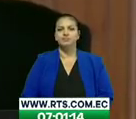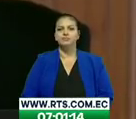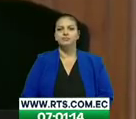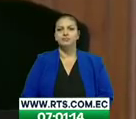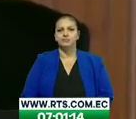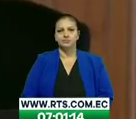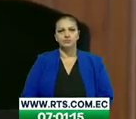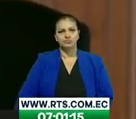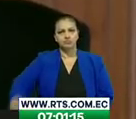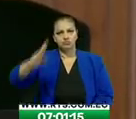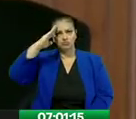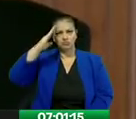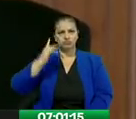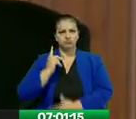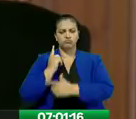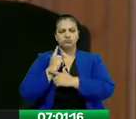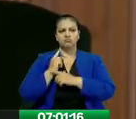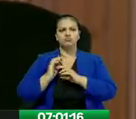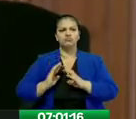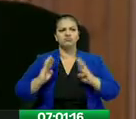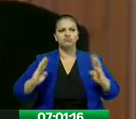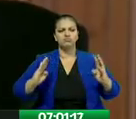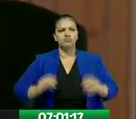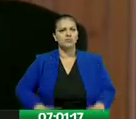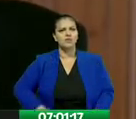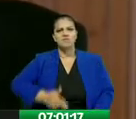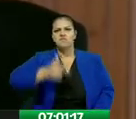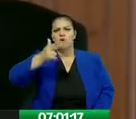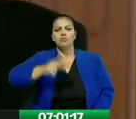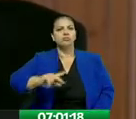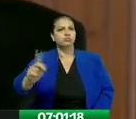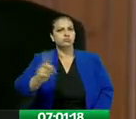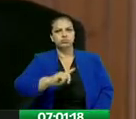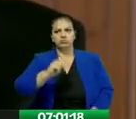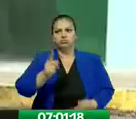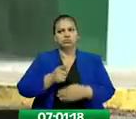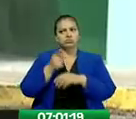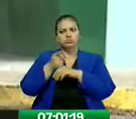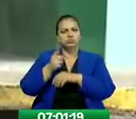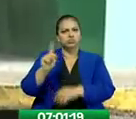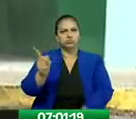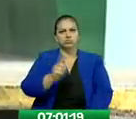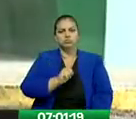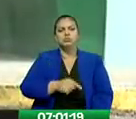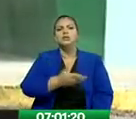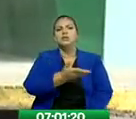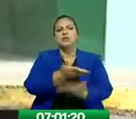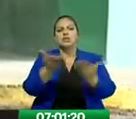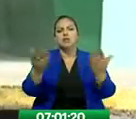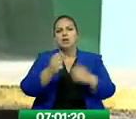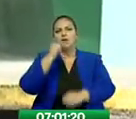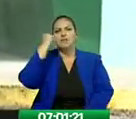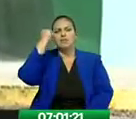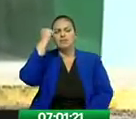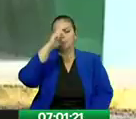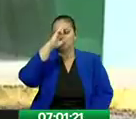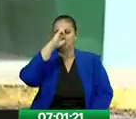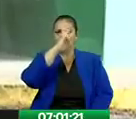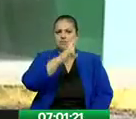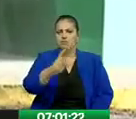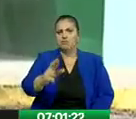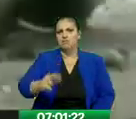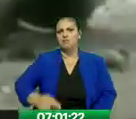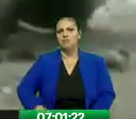los ciudadanos, de respetar los derechos de los ciudadanos. Momentos críticos que le pasó la factura a la fuerza